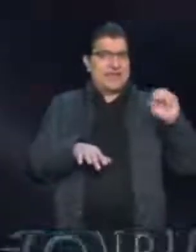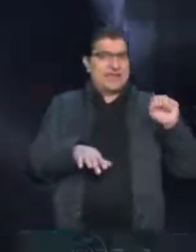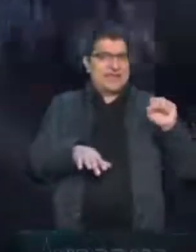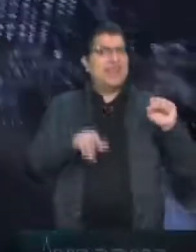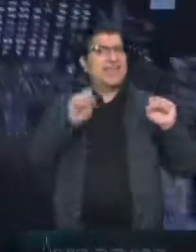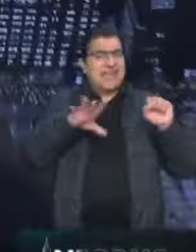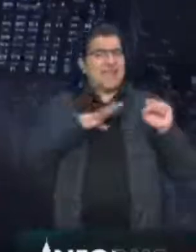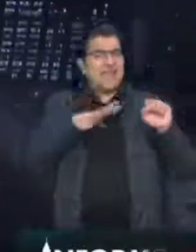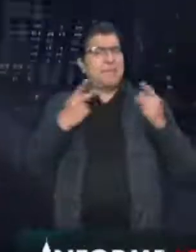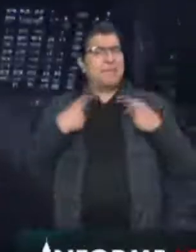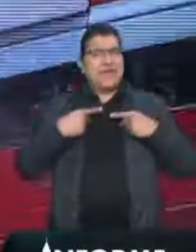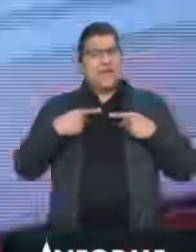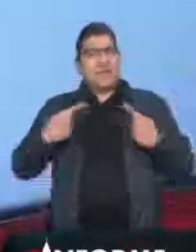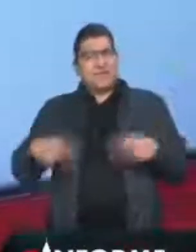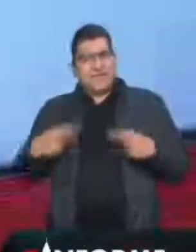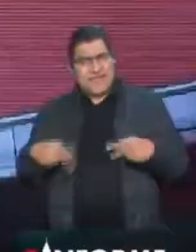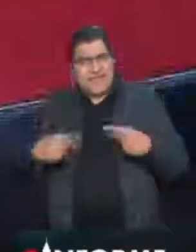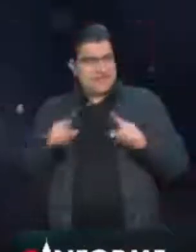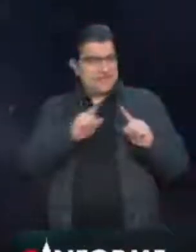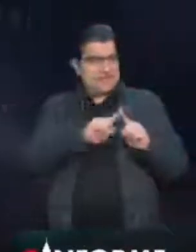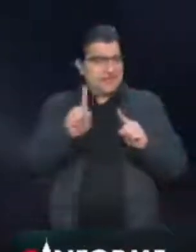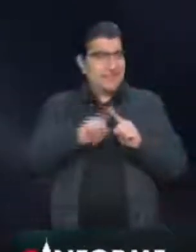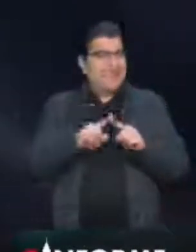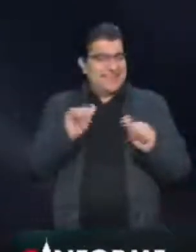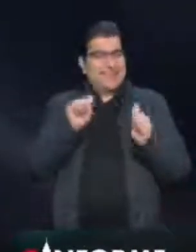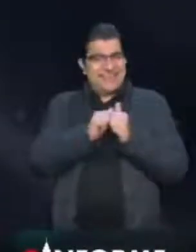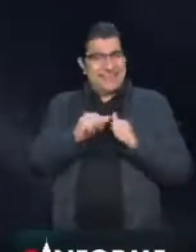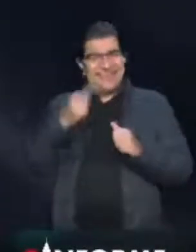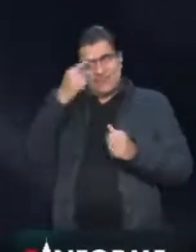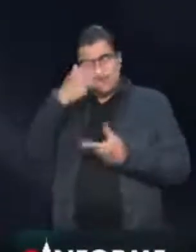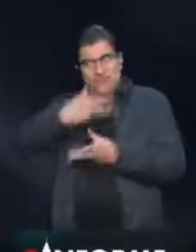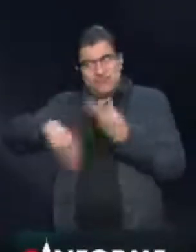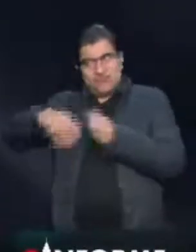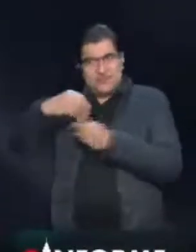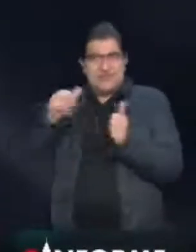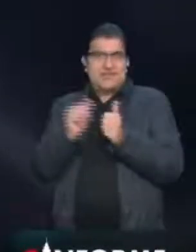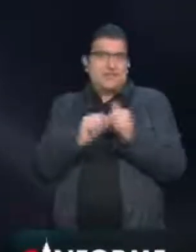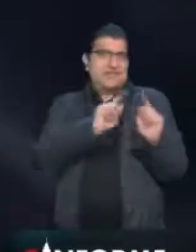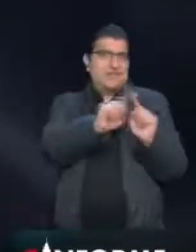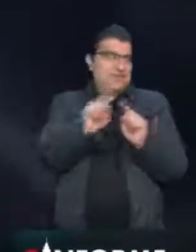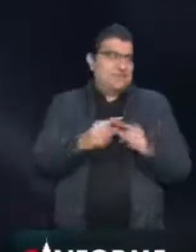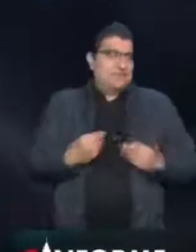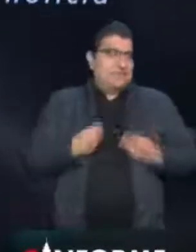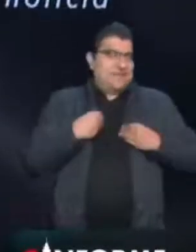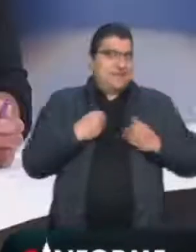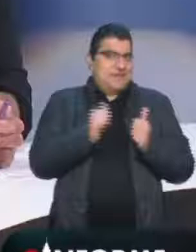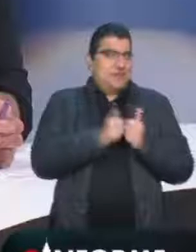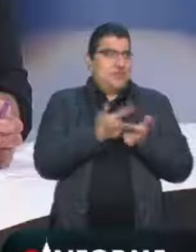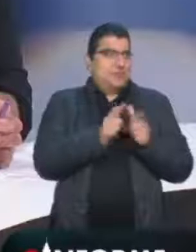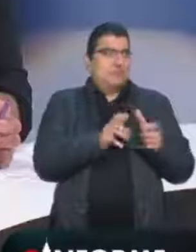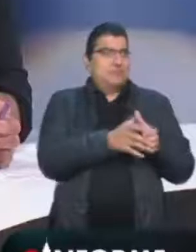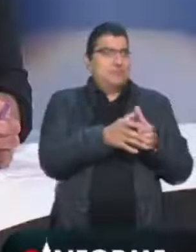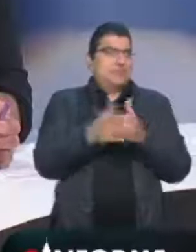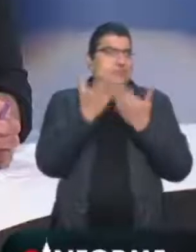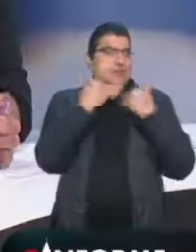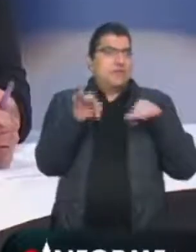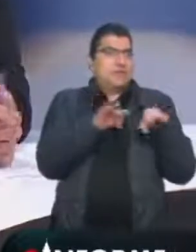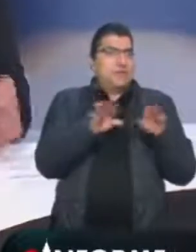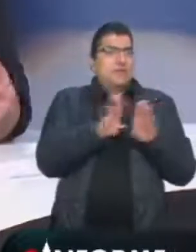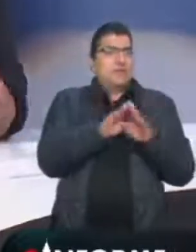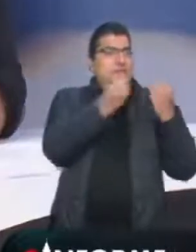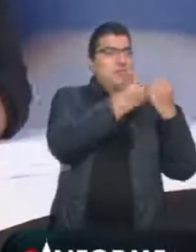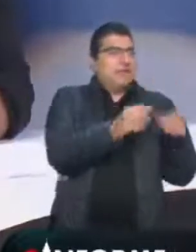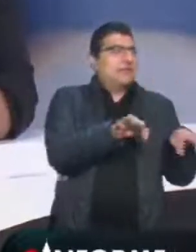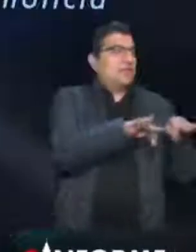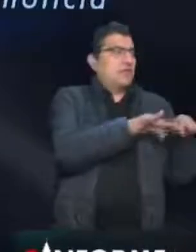que son las personas que venden para subsistir. Ahorita con la pandemia se desarrollaron muchos esos grupos porque no había trabajo, mucha gente perdió el